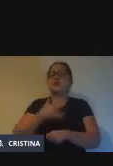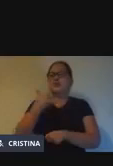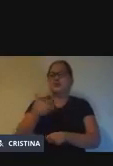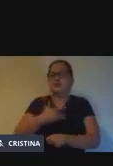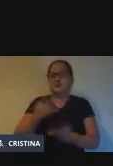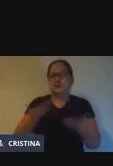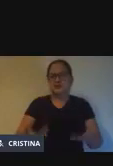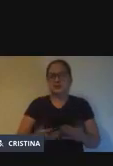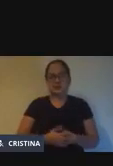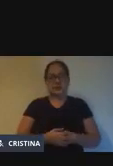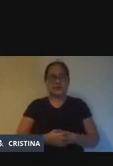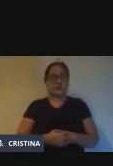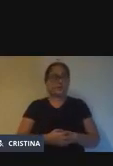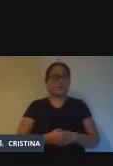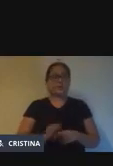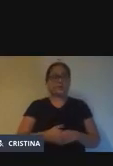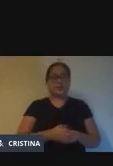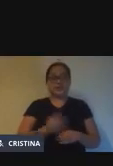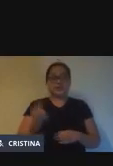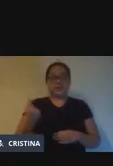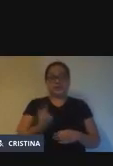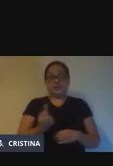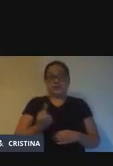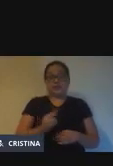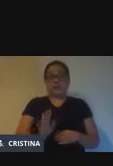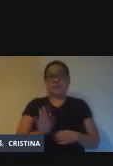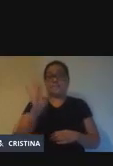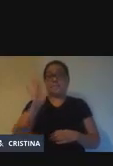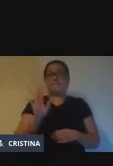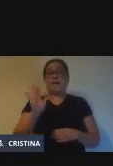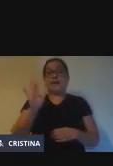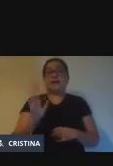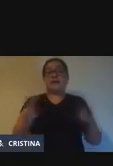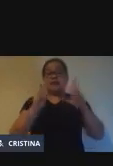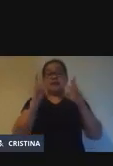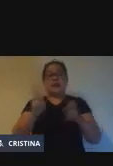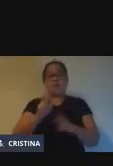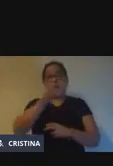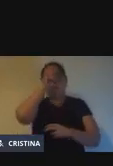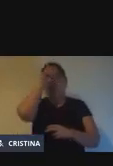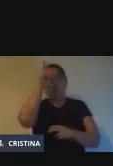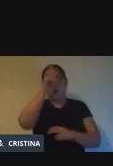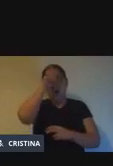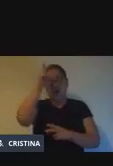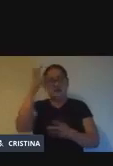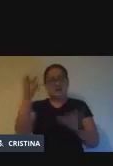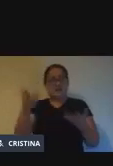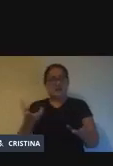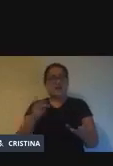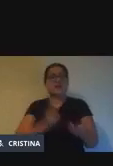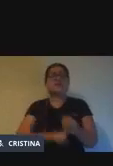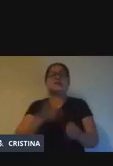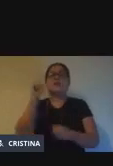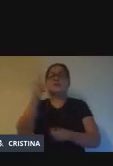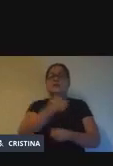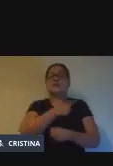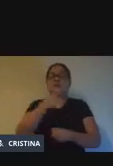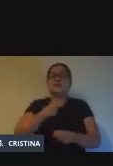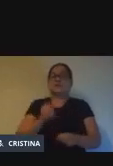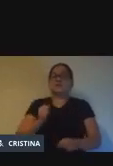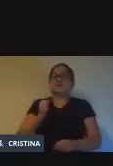el producto de la contención, o como parte del proceso de la contención, es también identificar